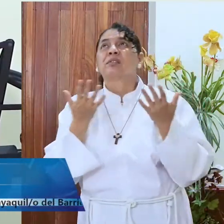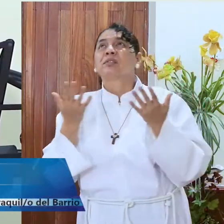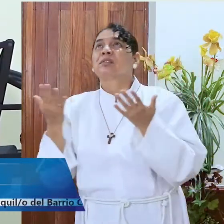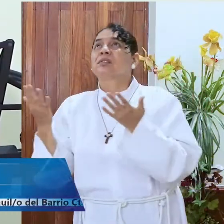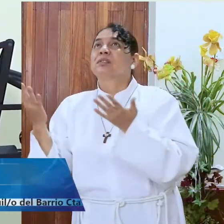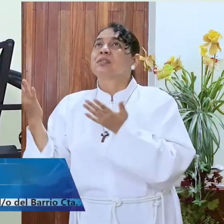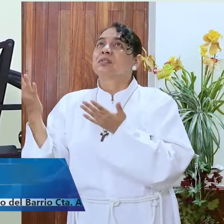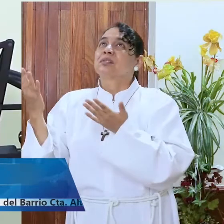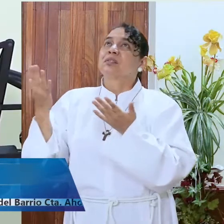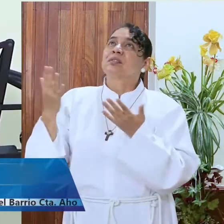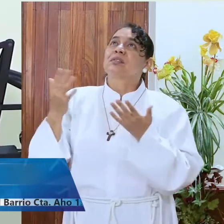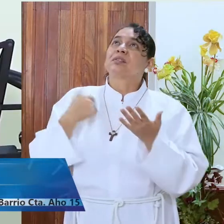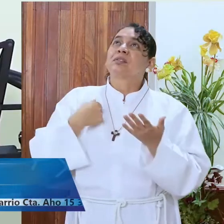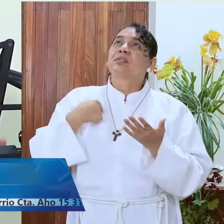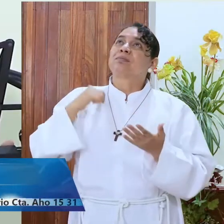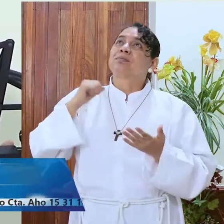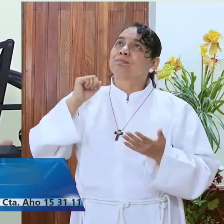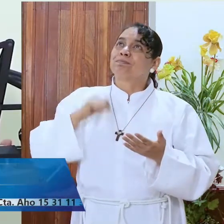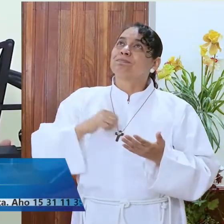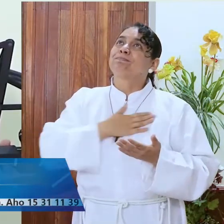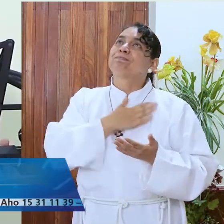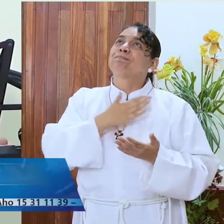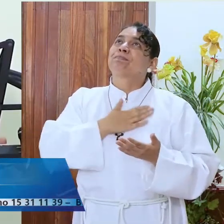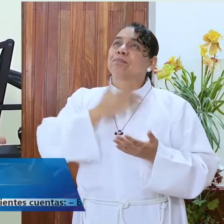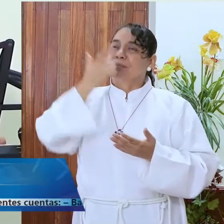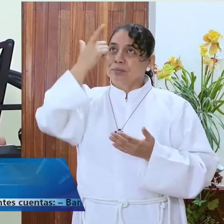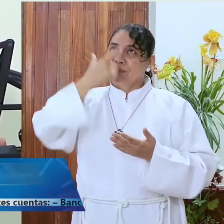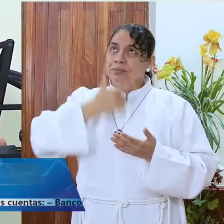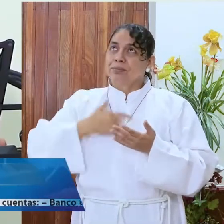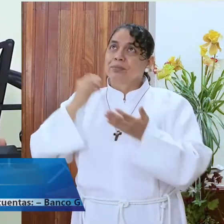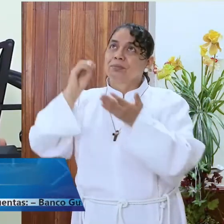confió míster